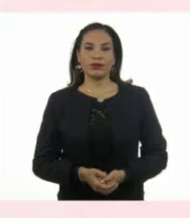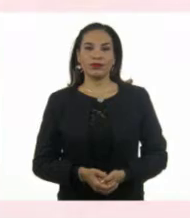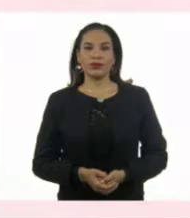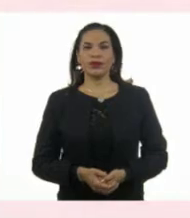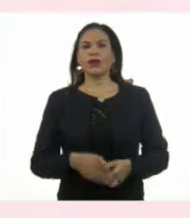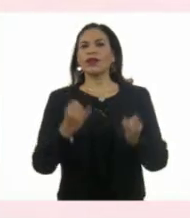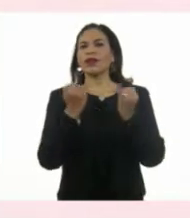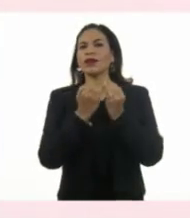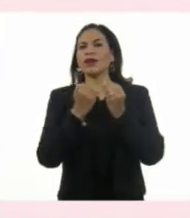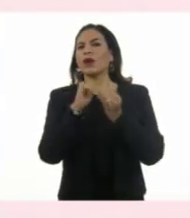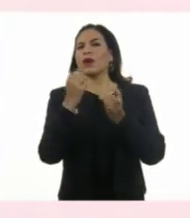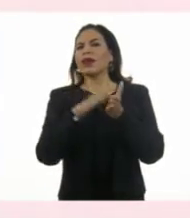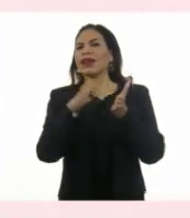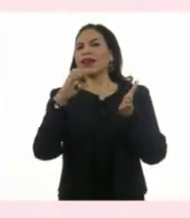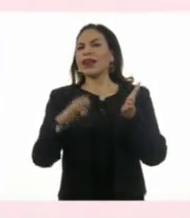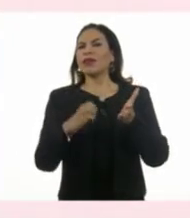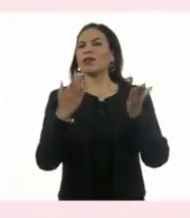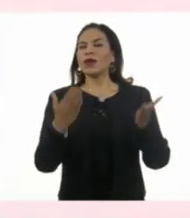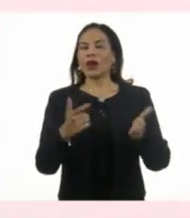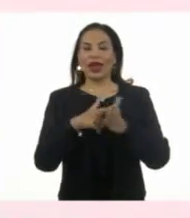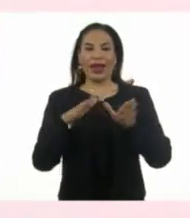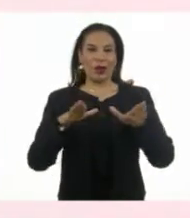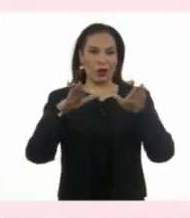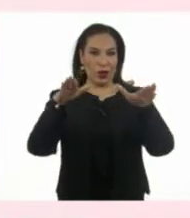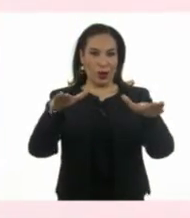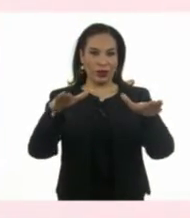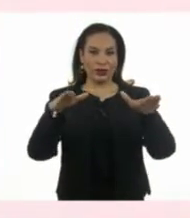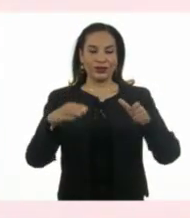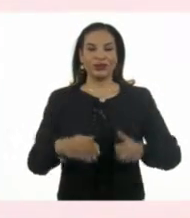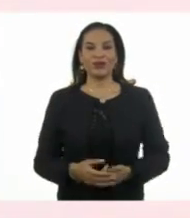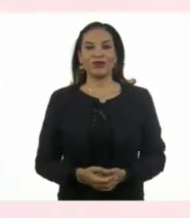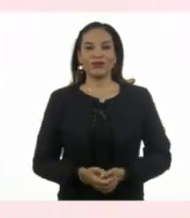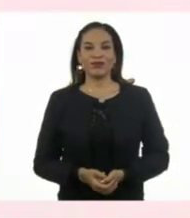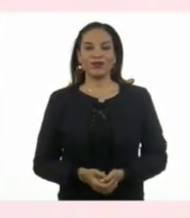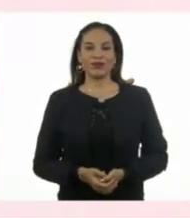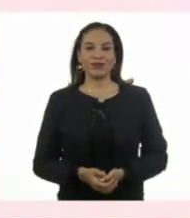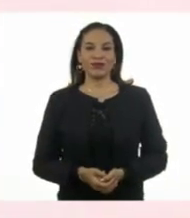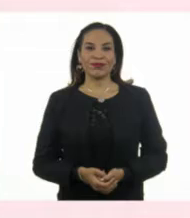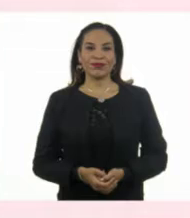Y también el otro ejemplo es avión.